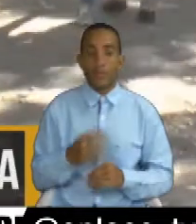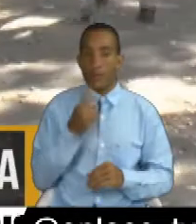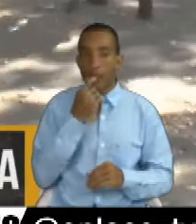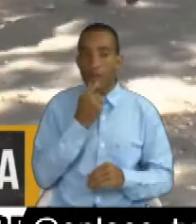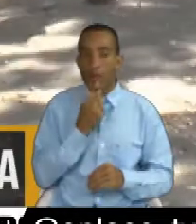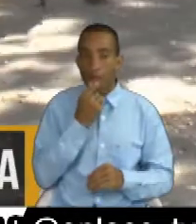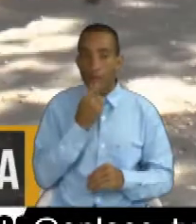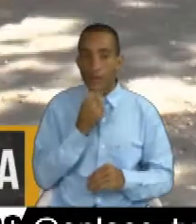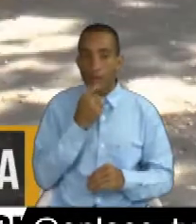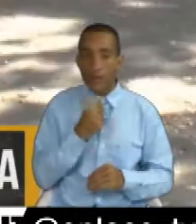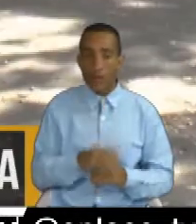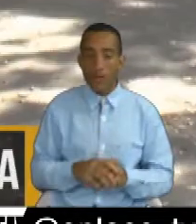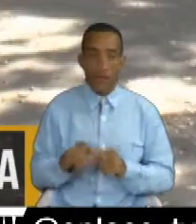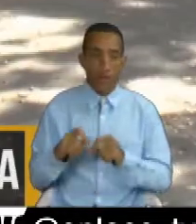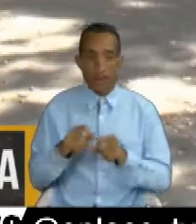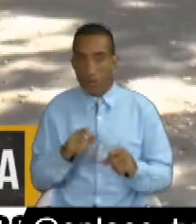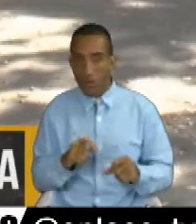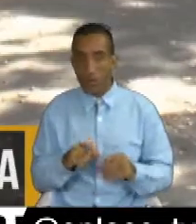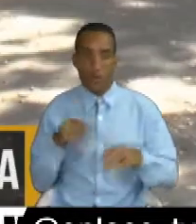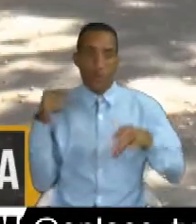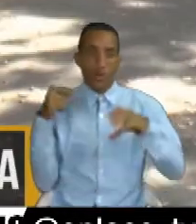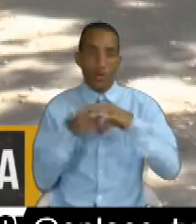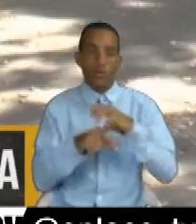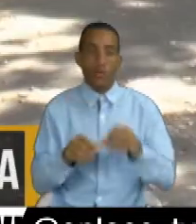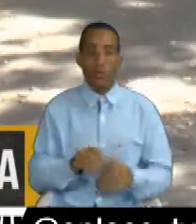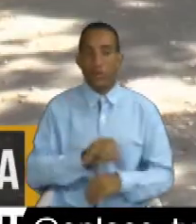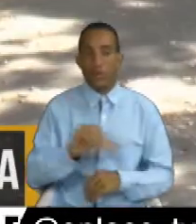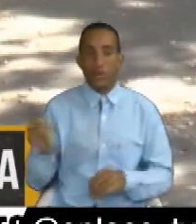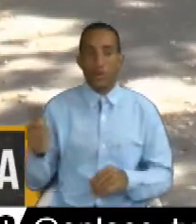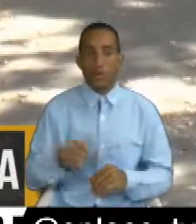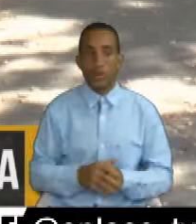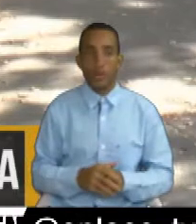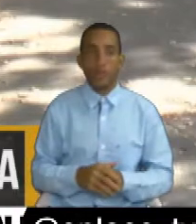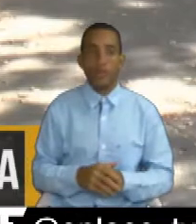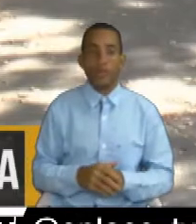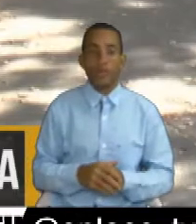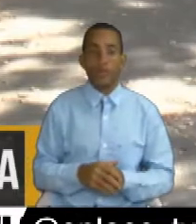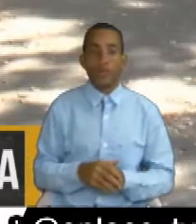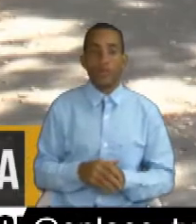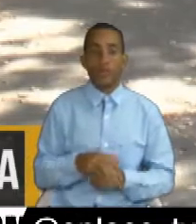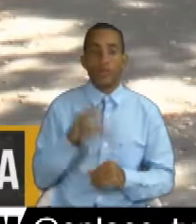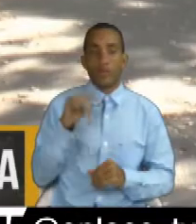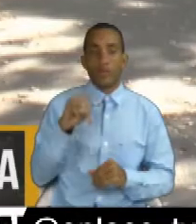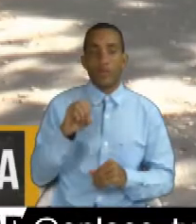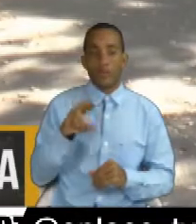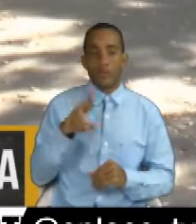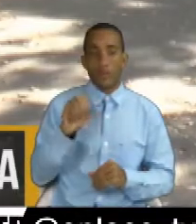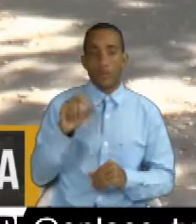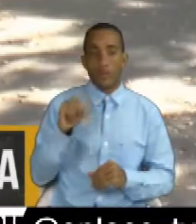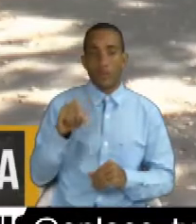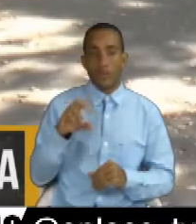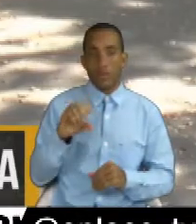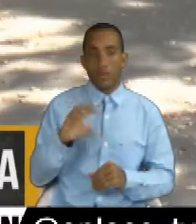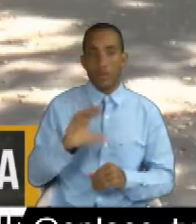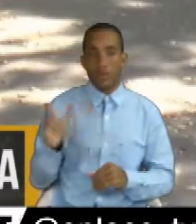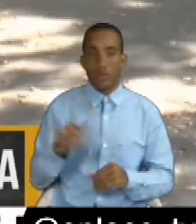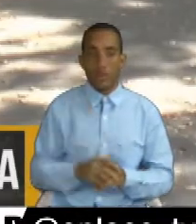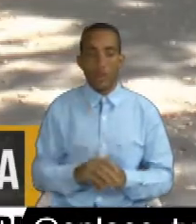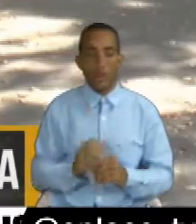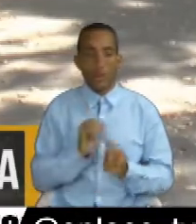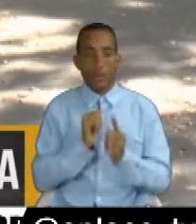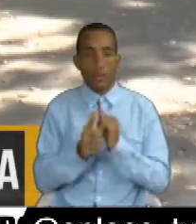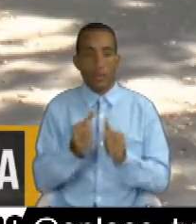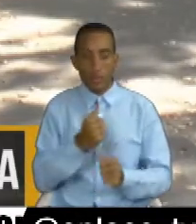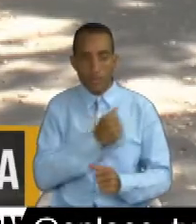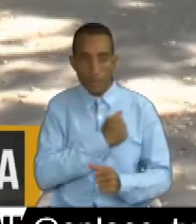García, el goleador de la selección Colombia. Y otro que habló en zona mixta, Giovanni Moreno. Ahí estuvo el micrófono de Pasión por el Deporte, de Pelota Quieta y